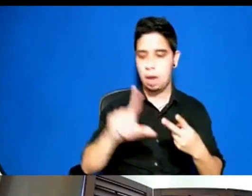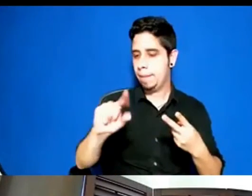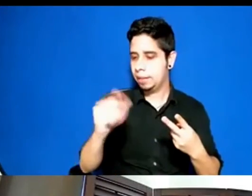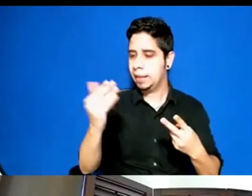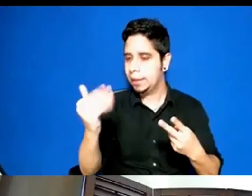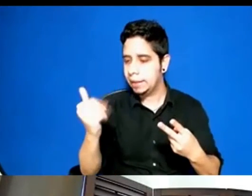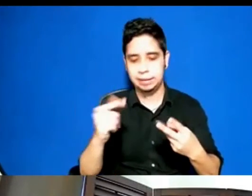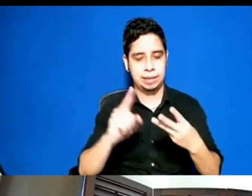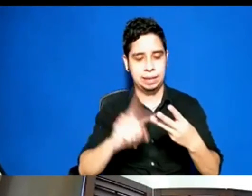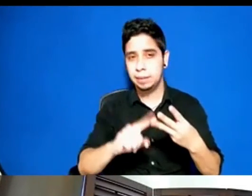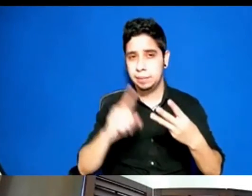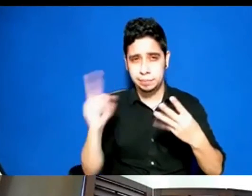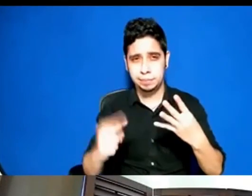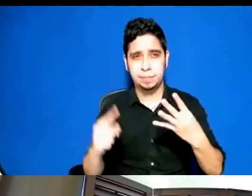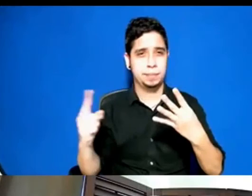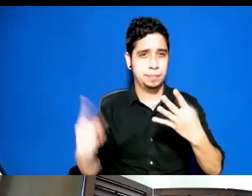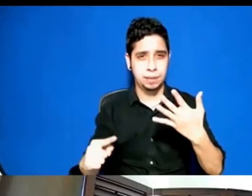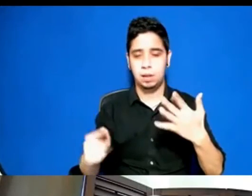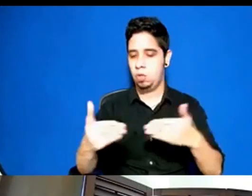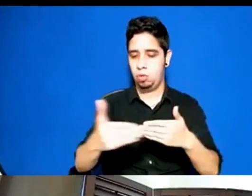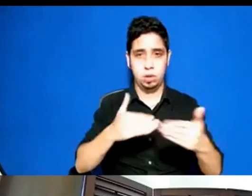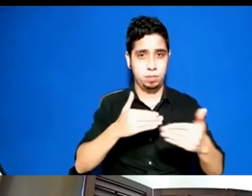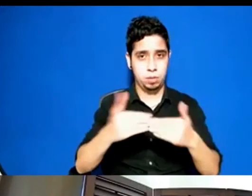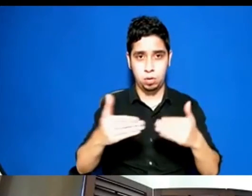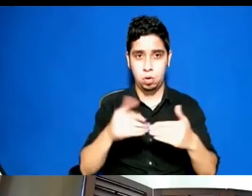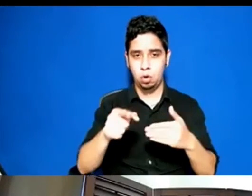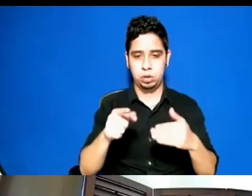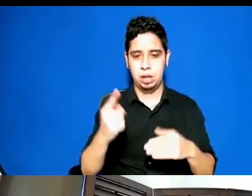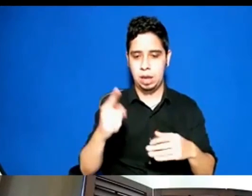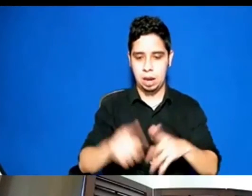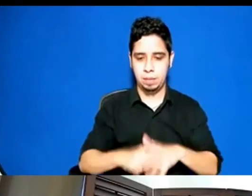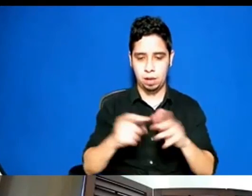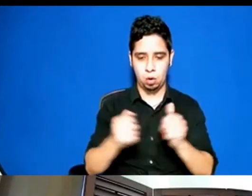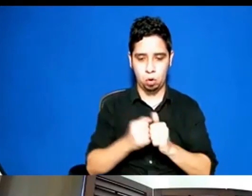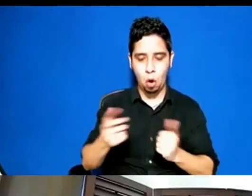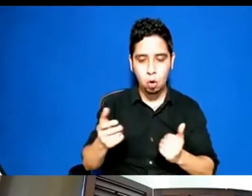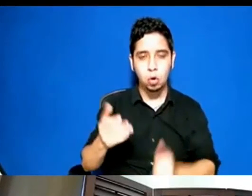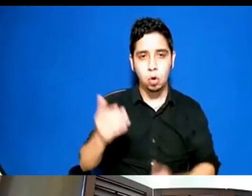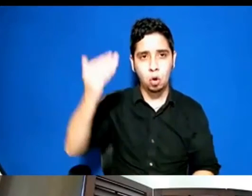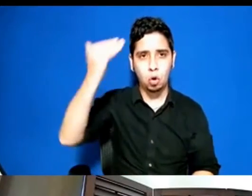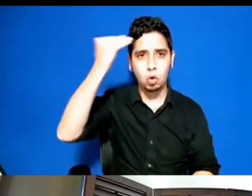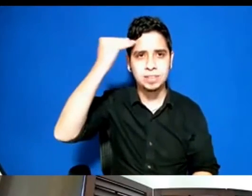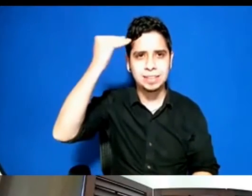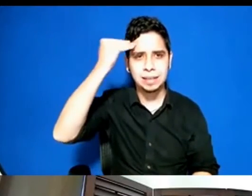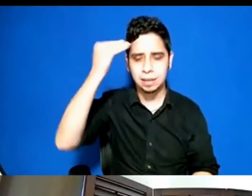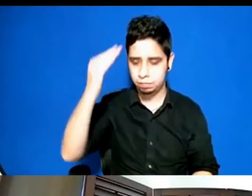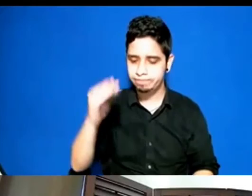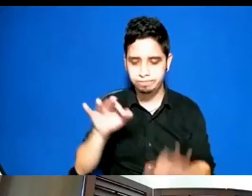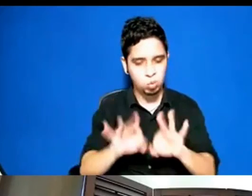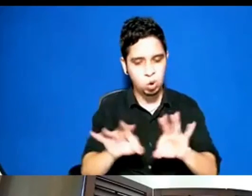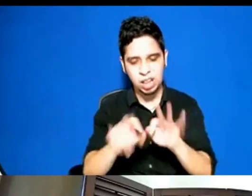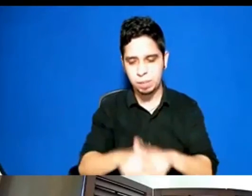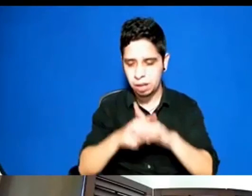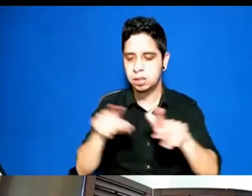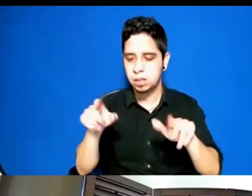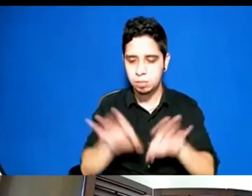dieron la extensión, la cosa, ustedes empezaron con la conciencia, esa primera conciencia de vamos a empezar, vamos a hacer algo, y eso es